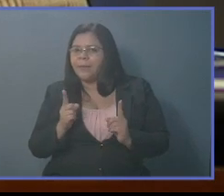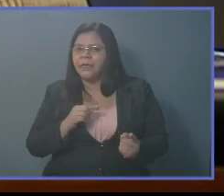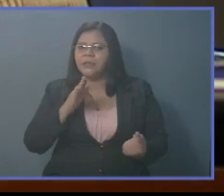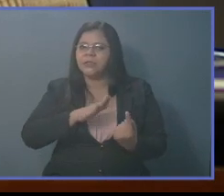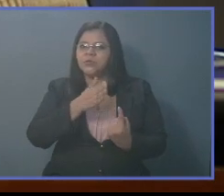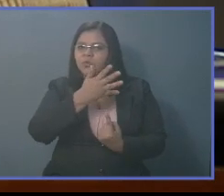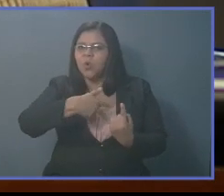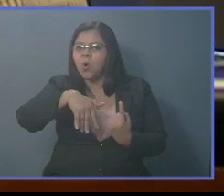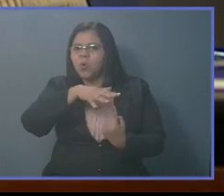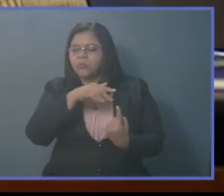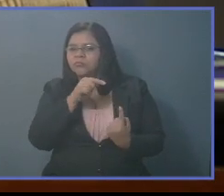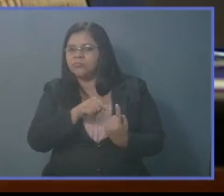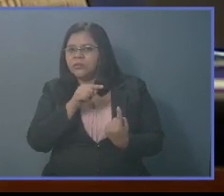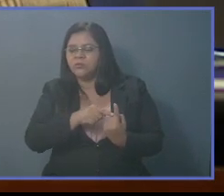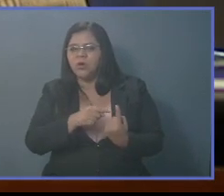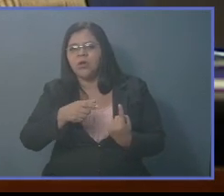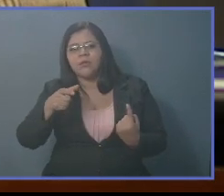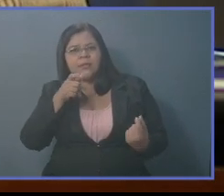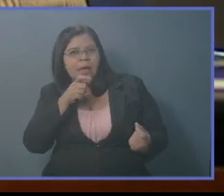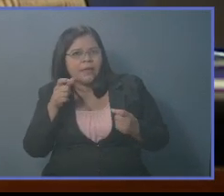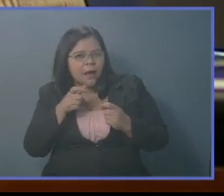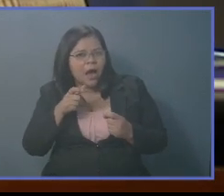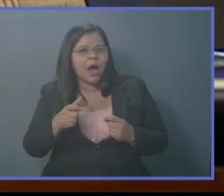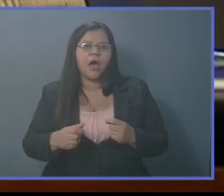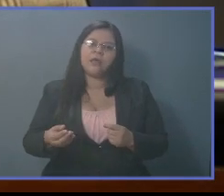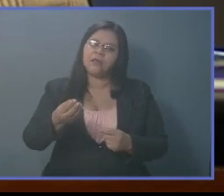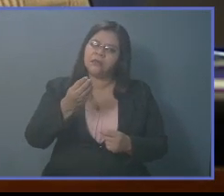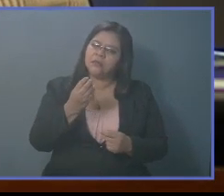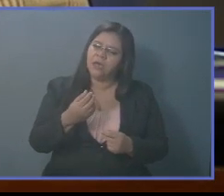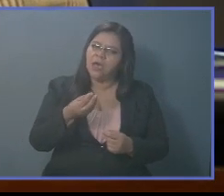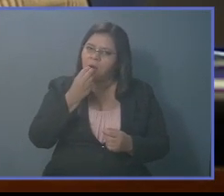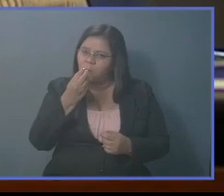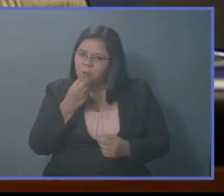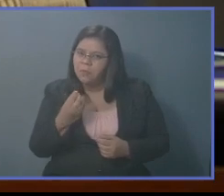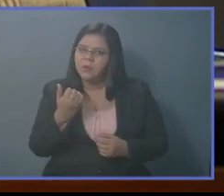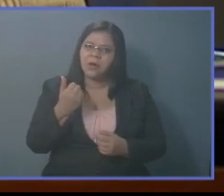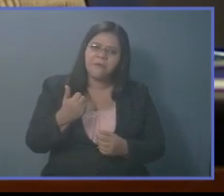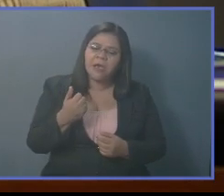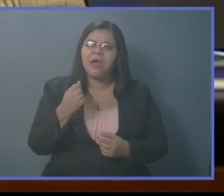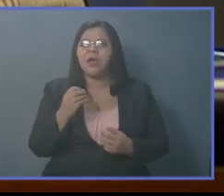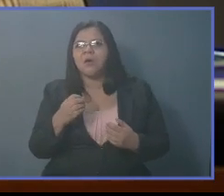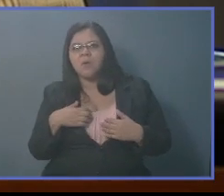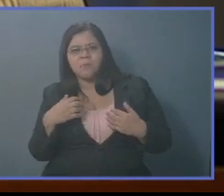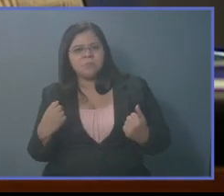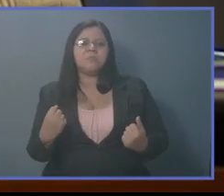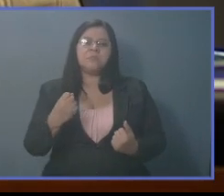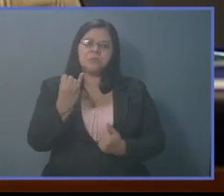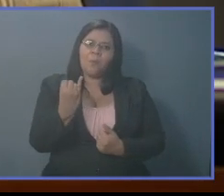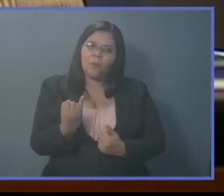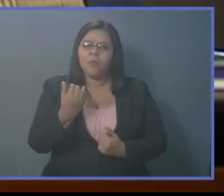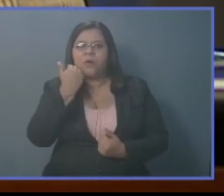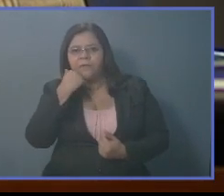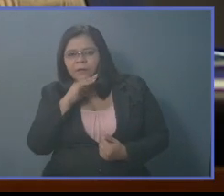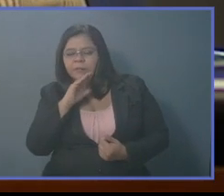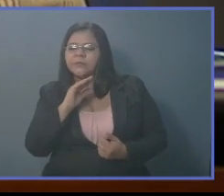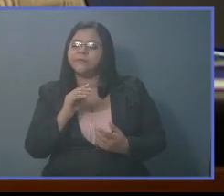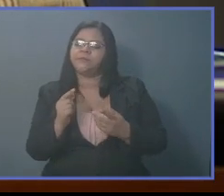física, etaria y mental, entre otras. L. Prueba PCR, reacción en cadena